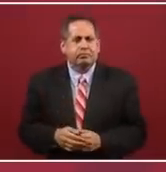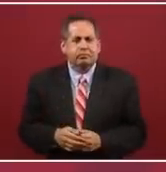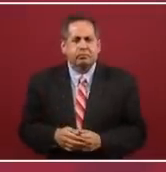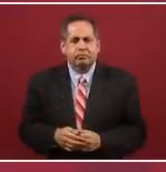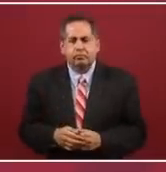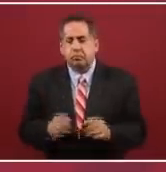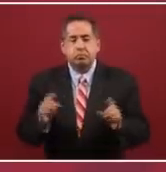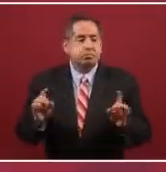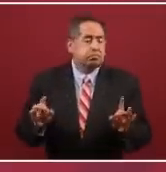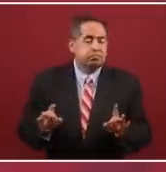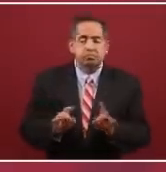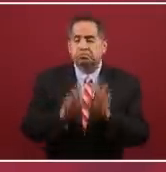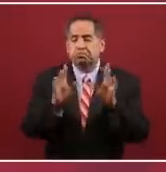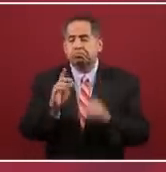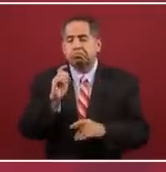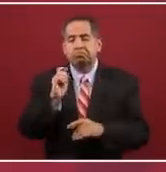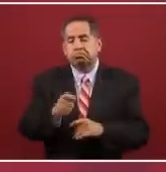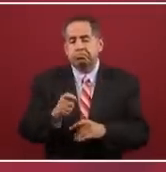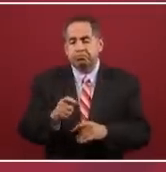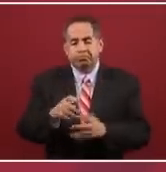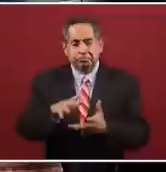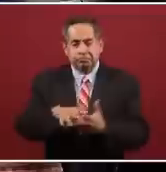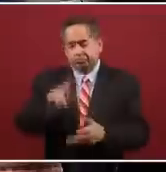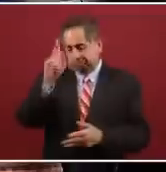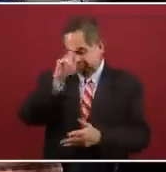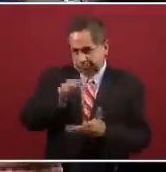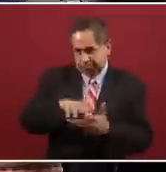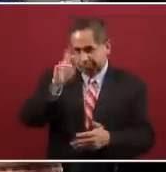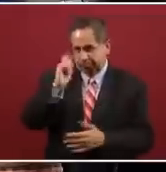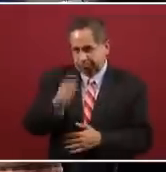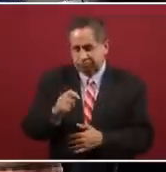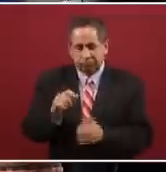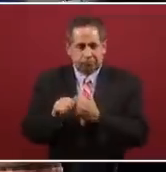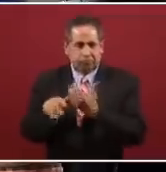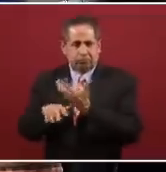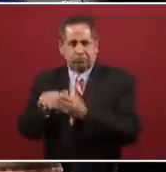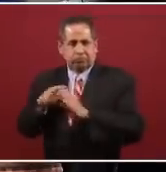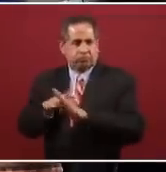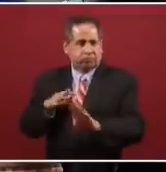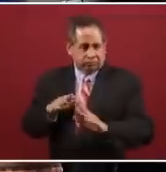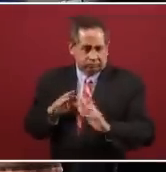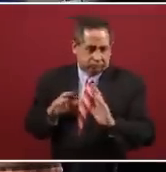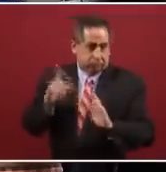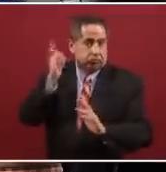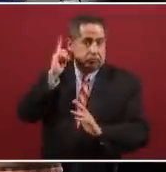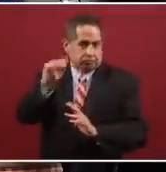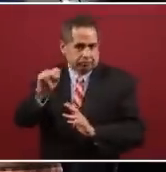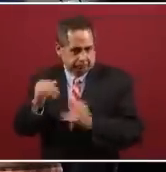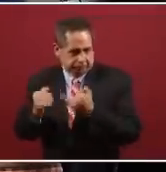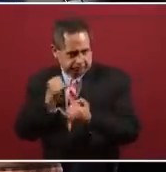sucede una desgracia mayor con migrantes.